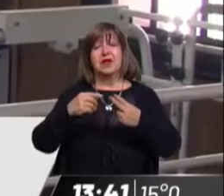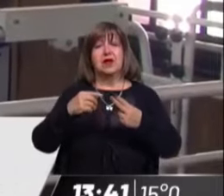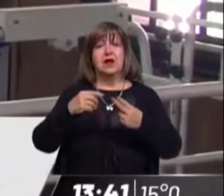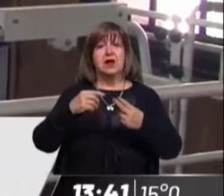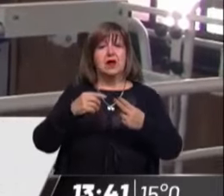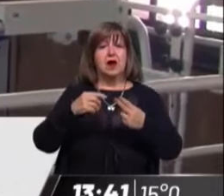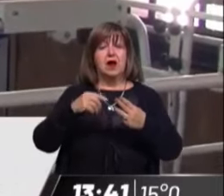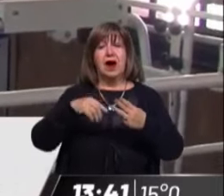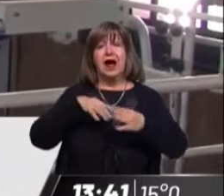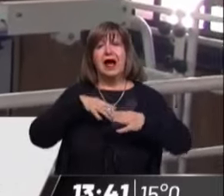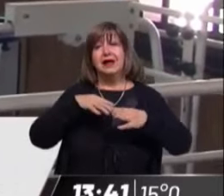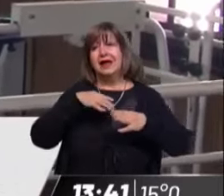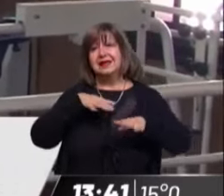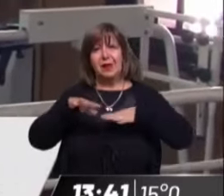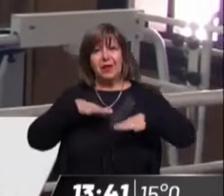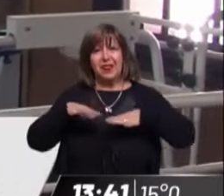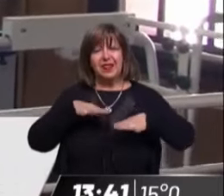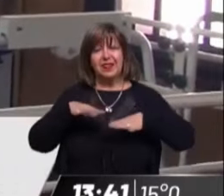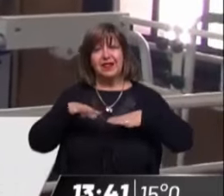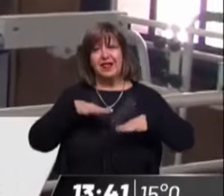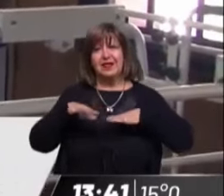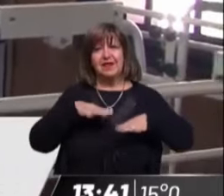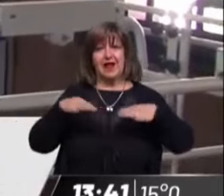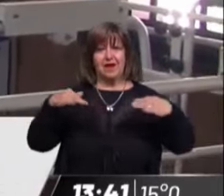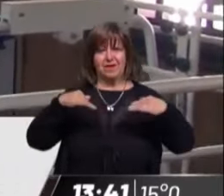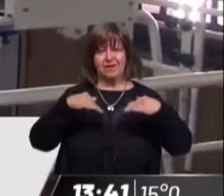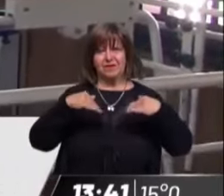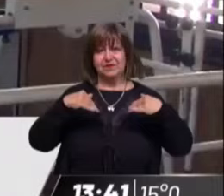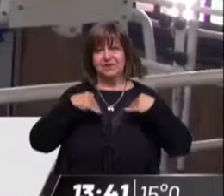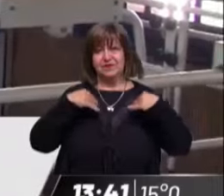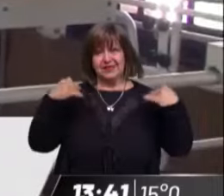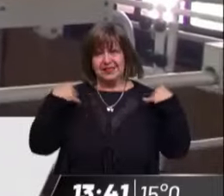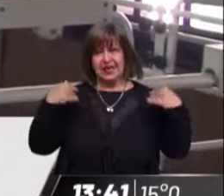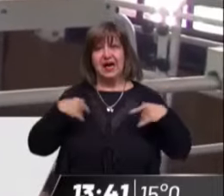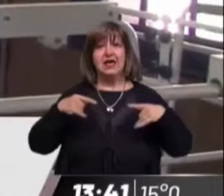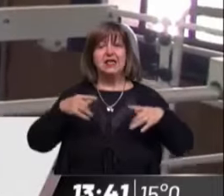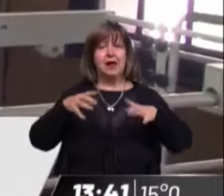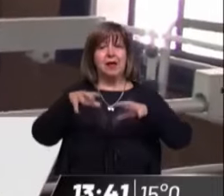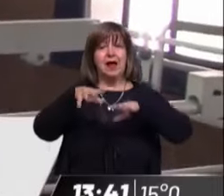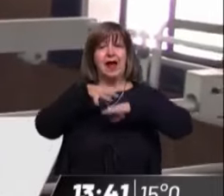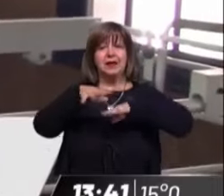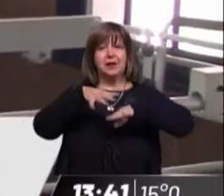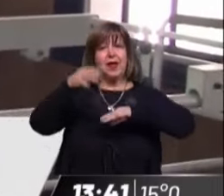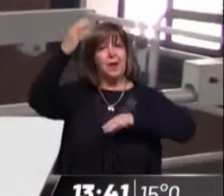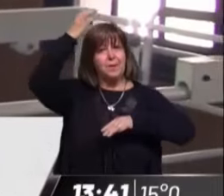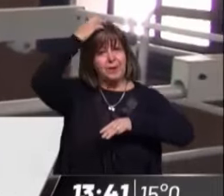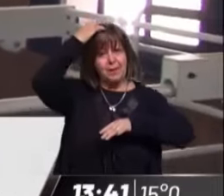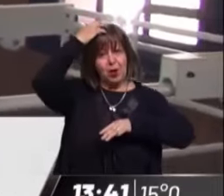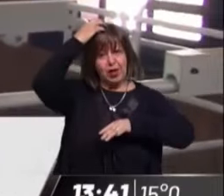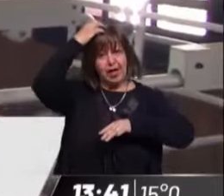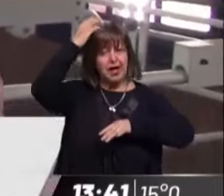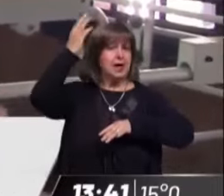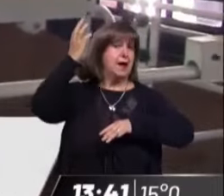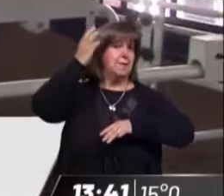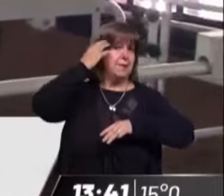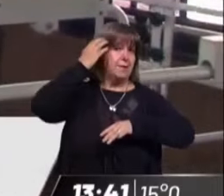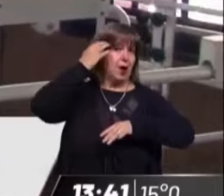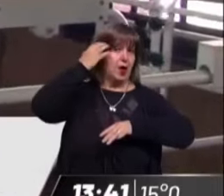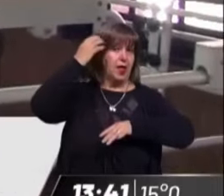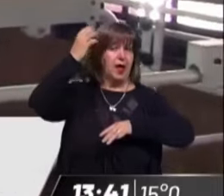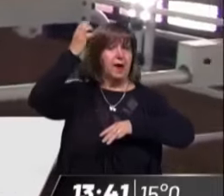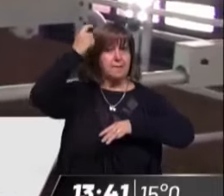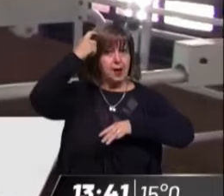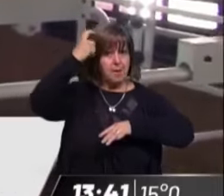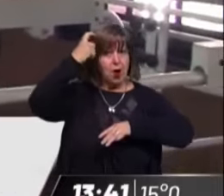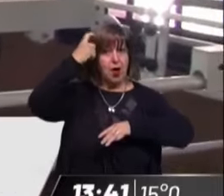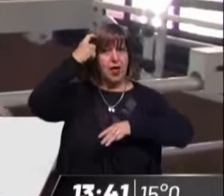dislipidemias y actividad física también y actividad o gimnasia cerebral, que es un poco lo que están haciendo acá, ¿no? Los talleres de